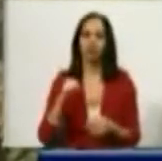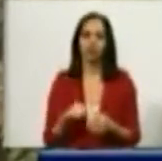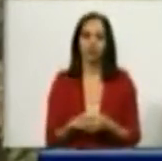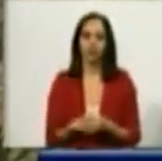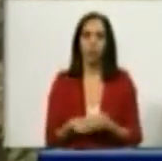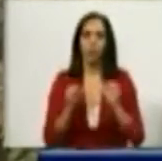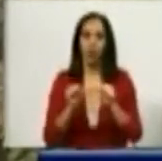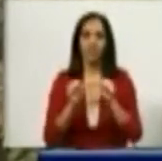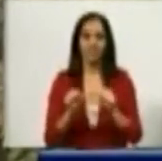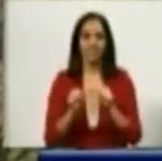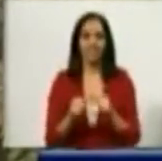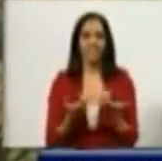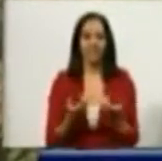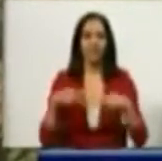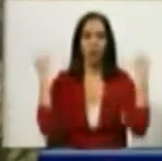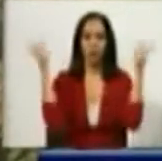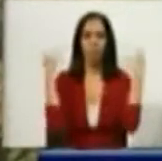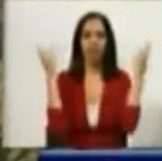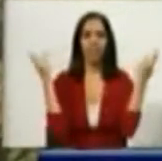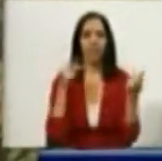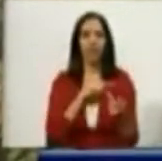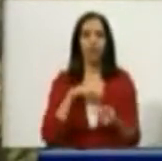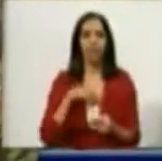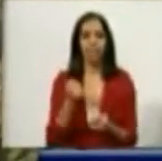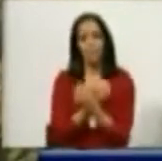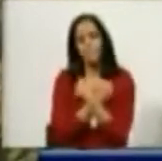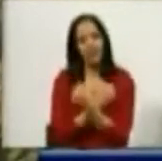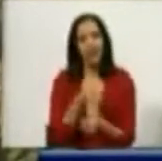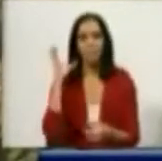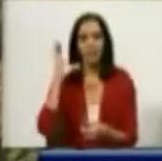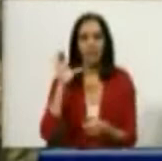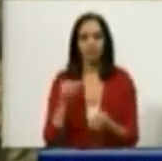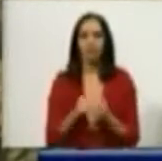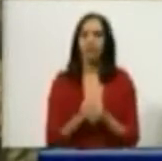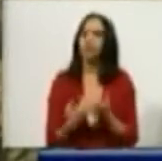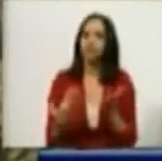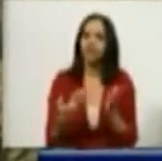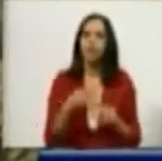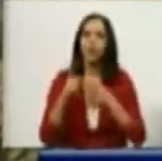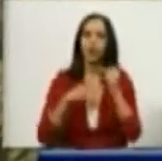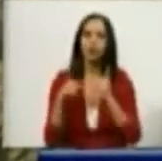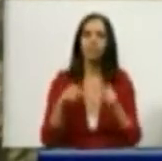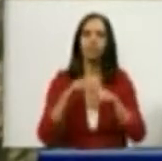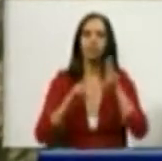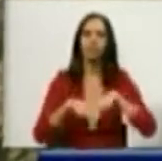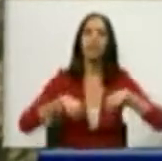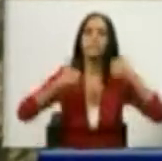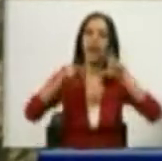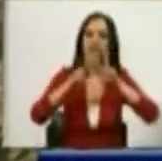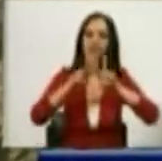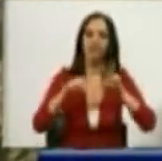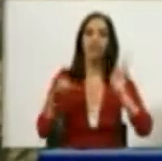seguir alcanzando la prosperidad de nuestra amada patria contra toda adversidad y ataque producir y construir más viviendas numeral chavismo